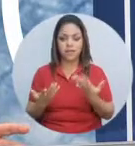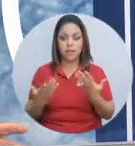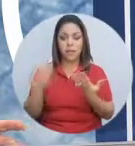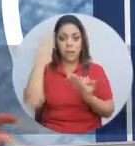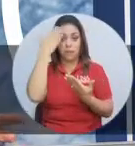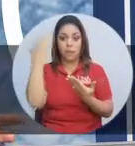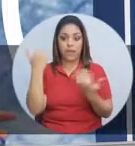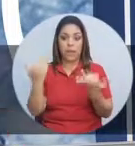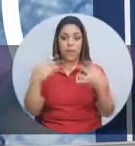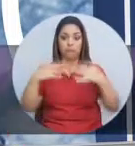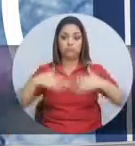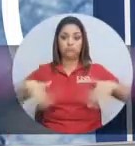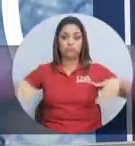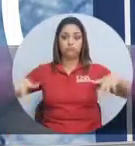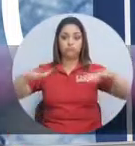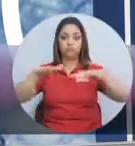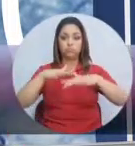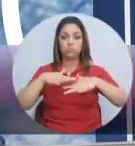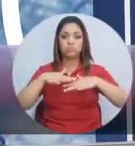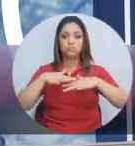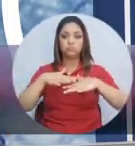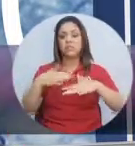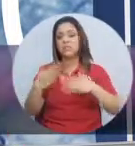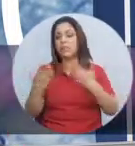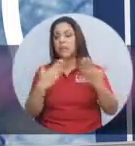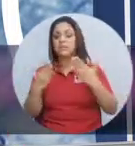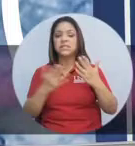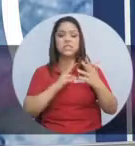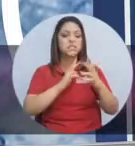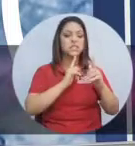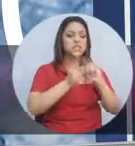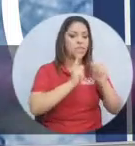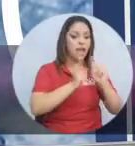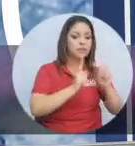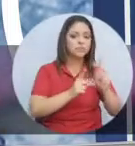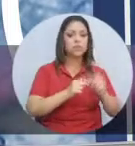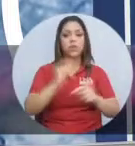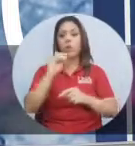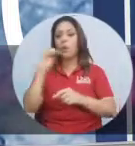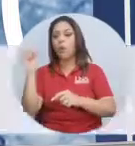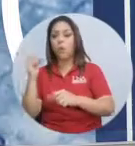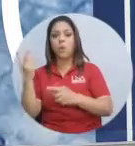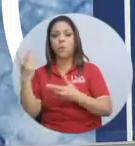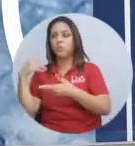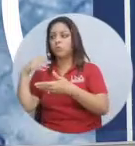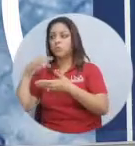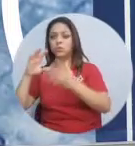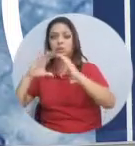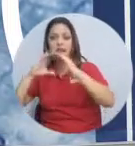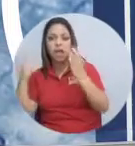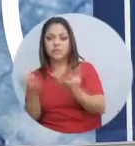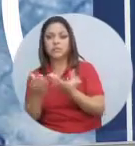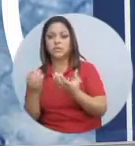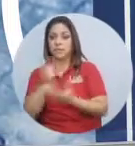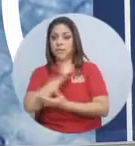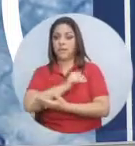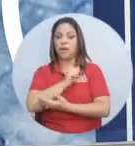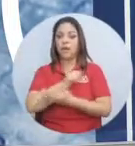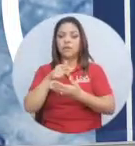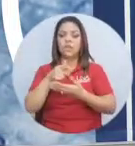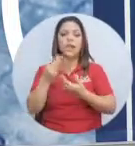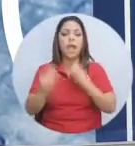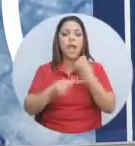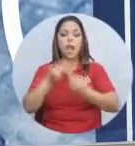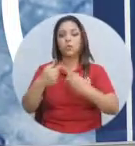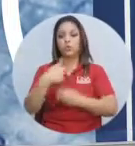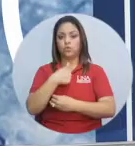alguien, o que se den chats donde hay otras personas participando, estás en un entorno muy privado. ¿Qué hago yo